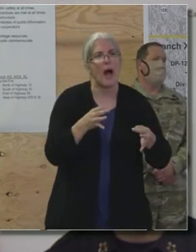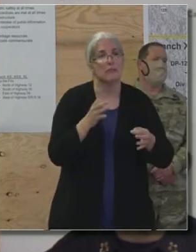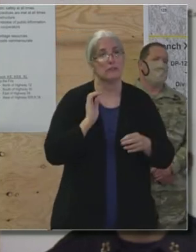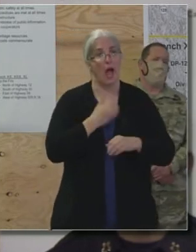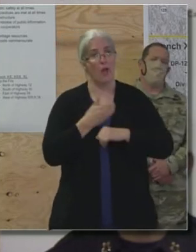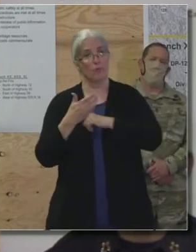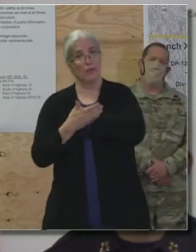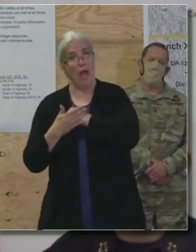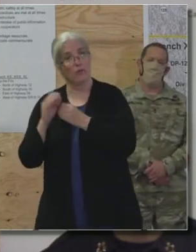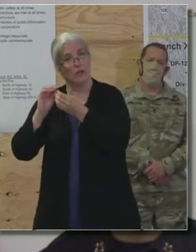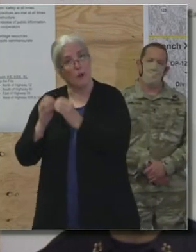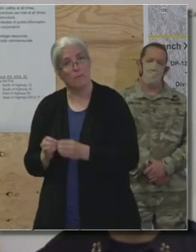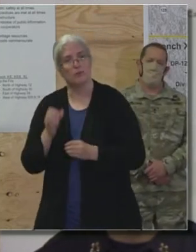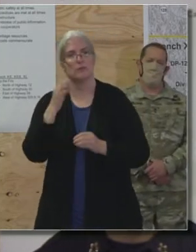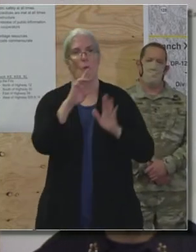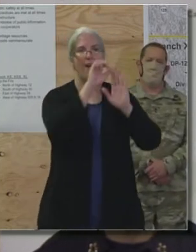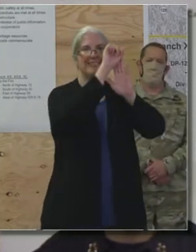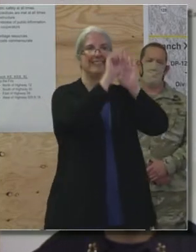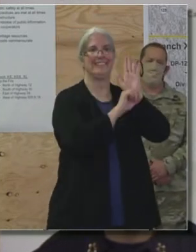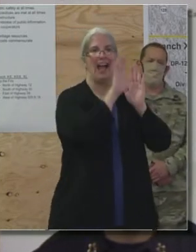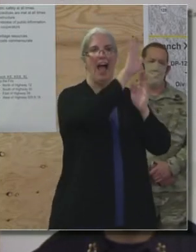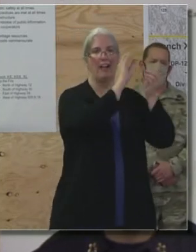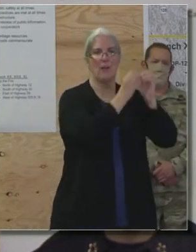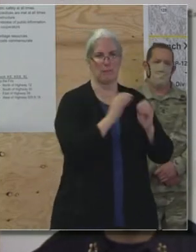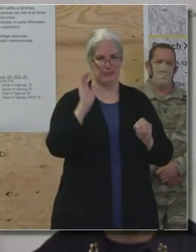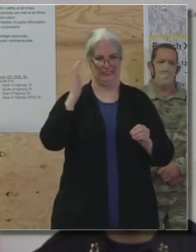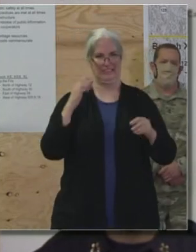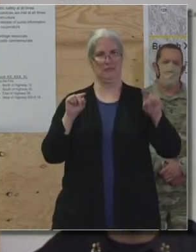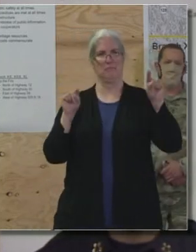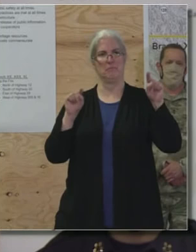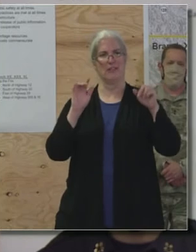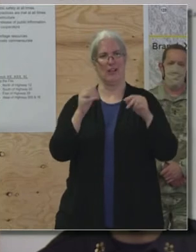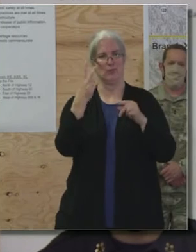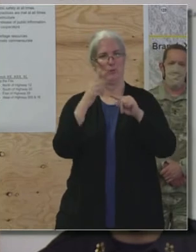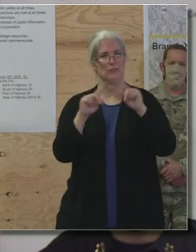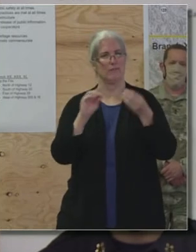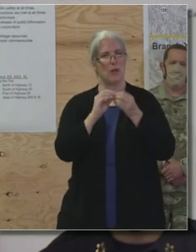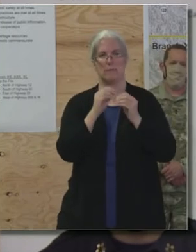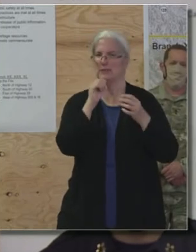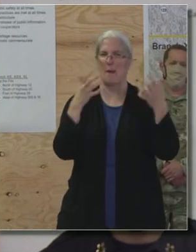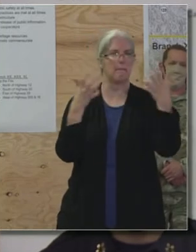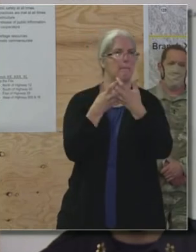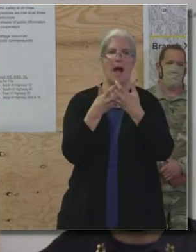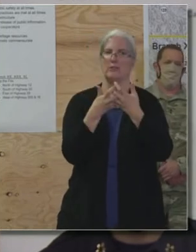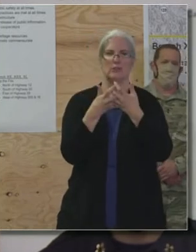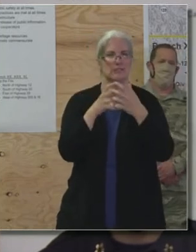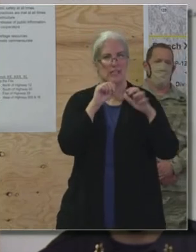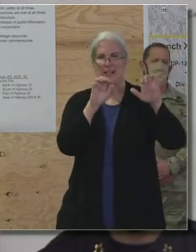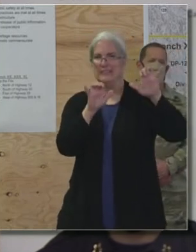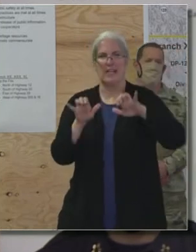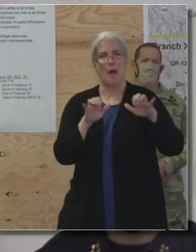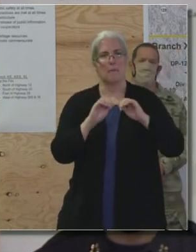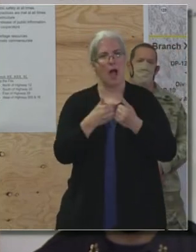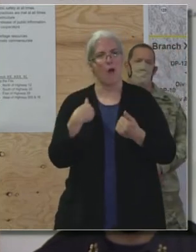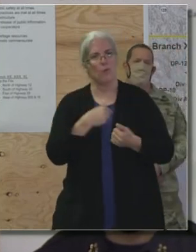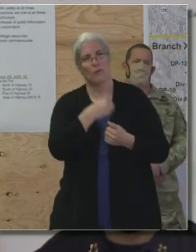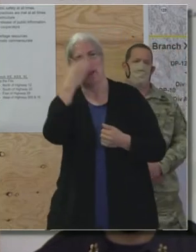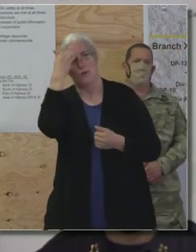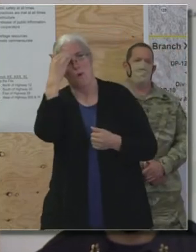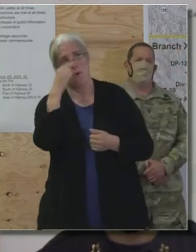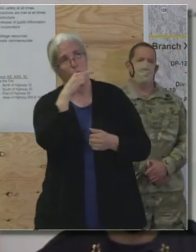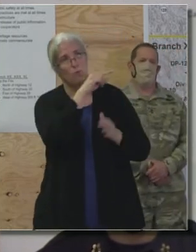luego el reportero menciona en congruencia en cuanto a estos dos datos como los funcionarios estatales esto perdón